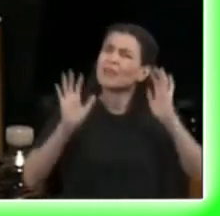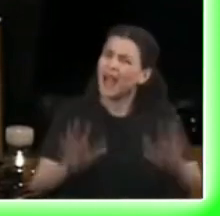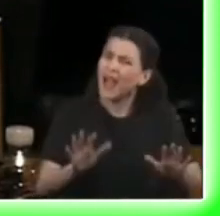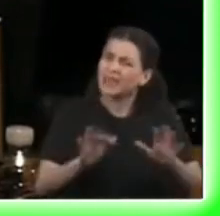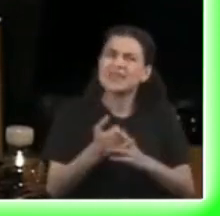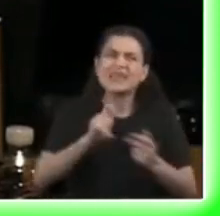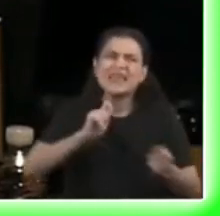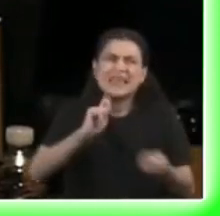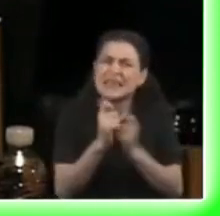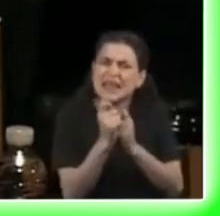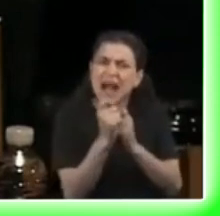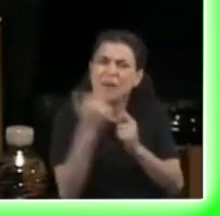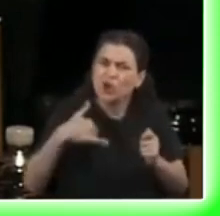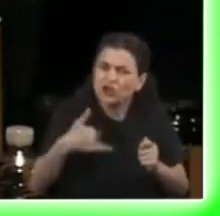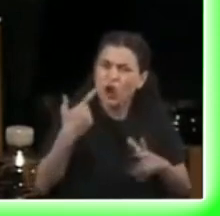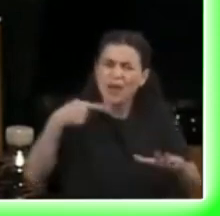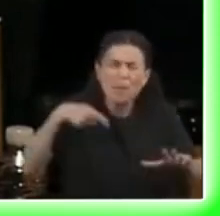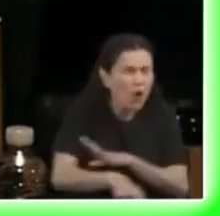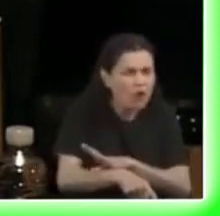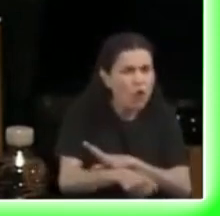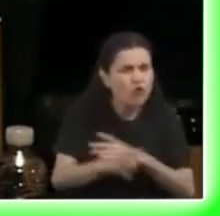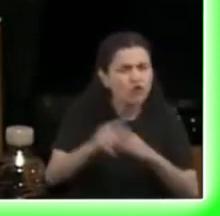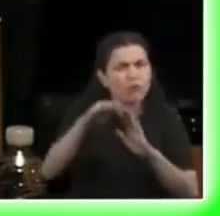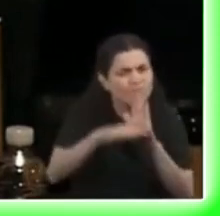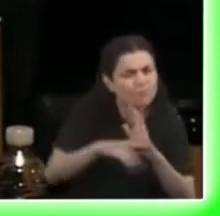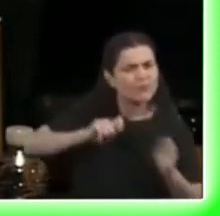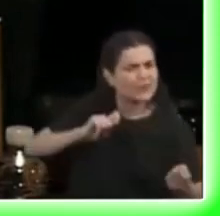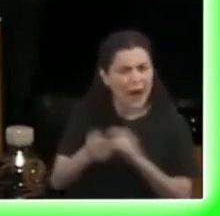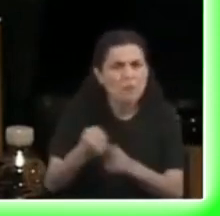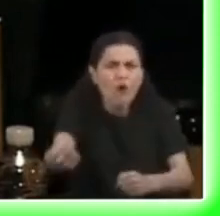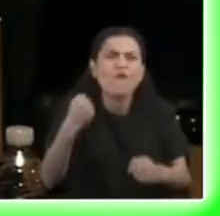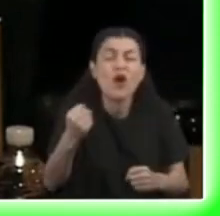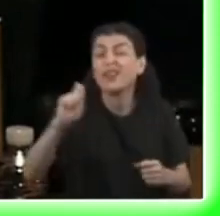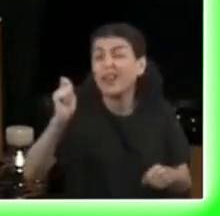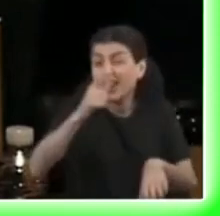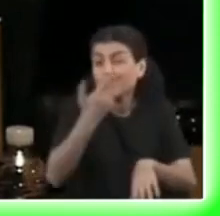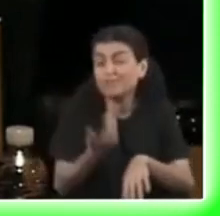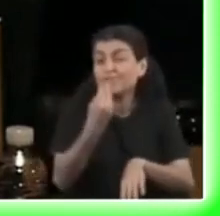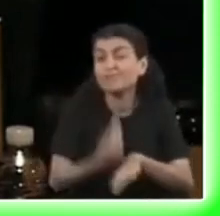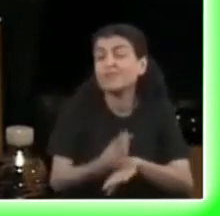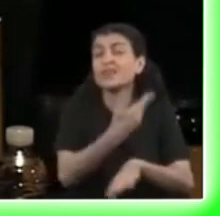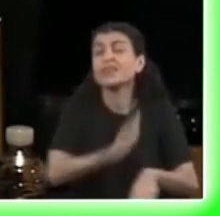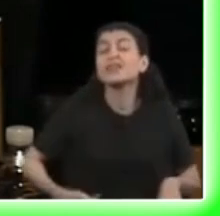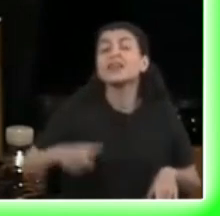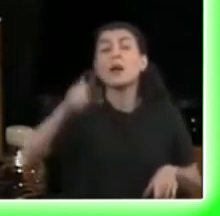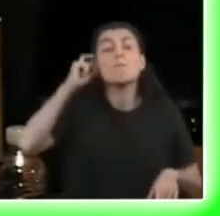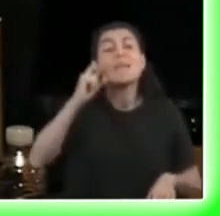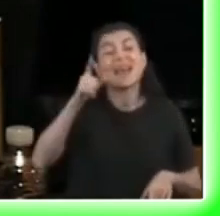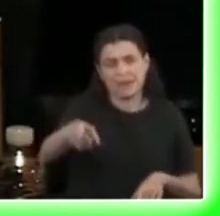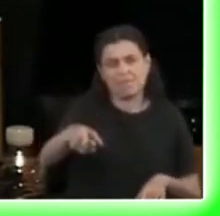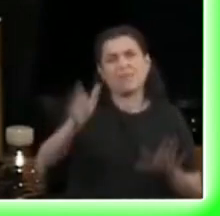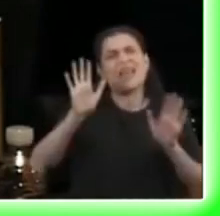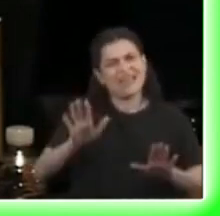estructural más grande que se hizo en la Argentina fue la que se hizo durante el gobierno de Carlos Saúl Menem a inicio de